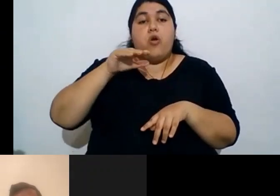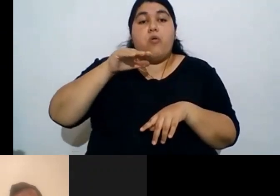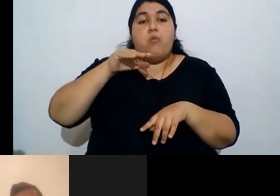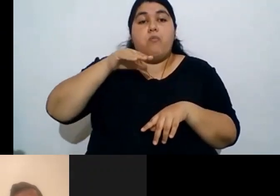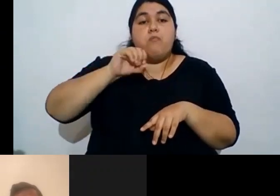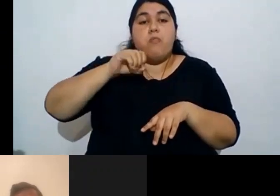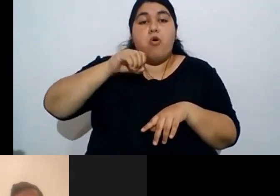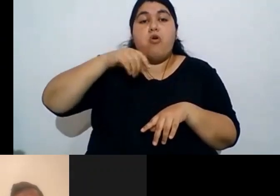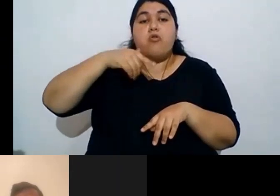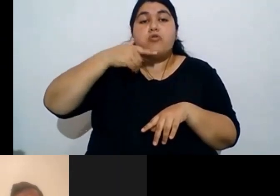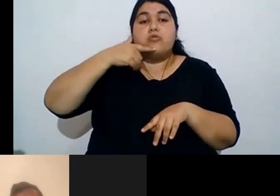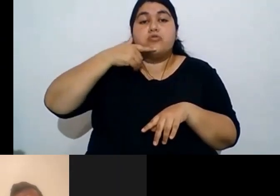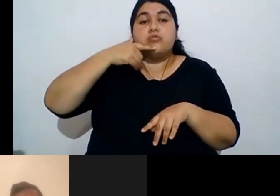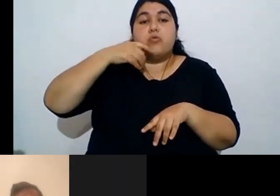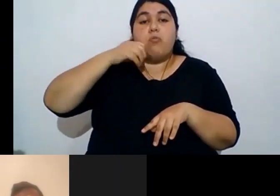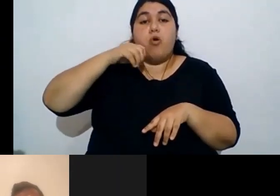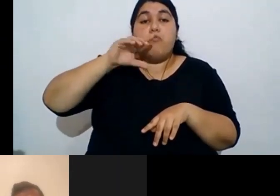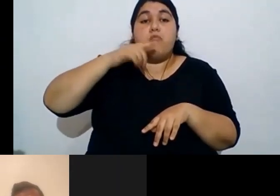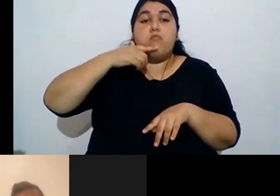www.mosodic.org. Mosodic es